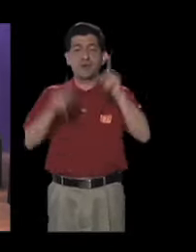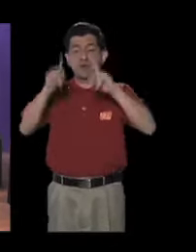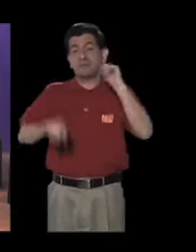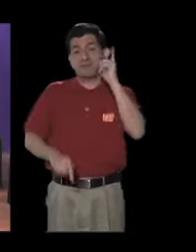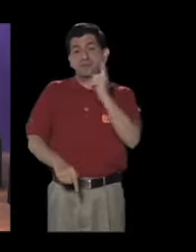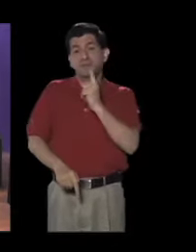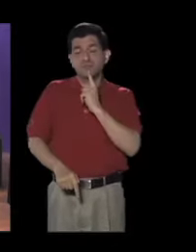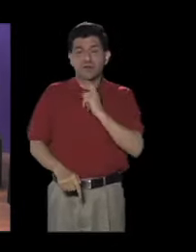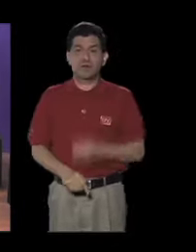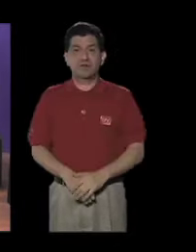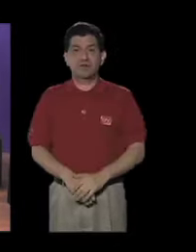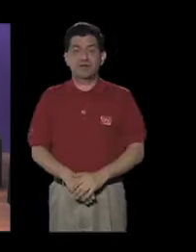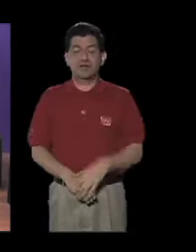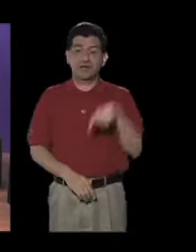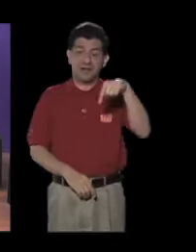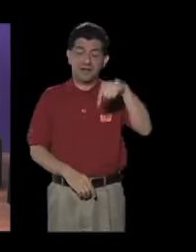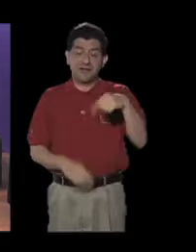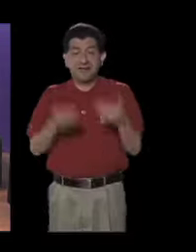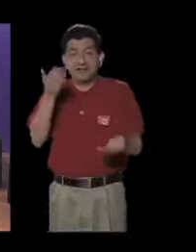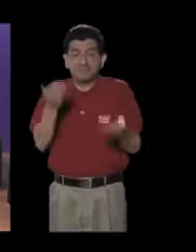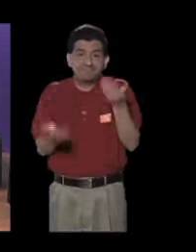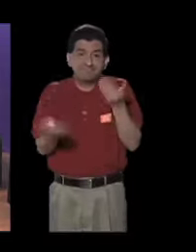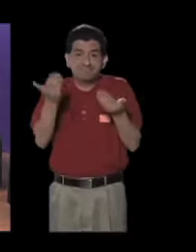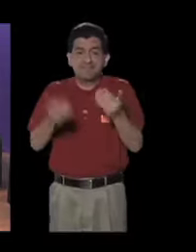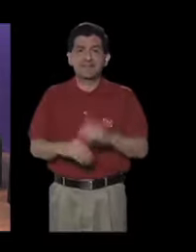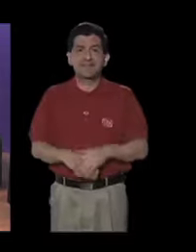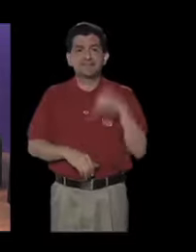bueno, las personas sordas, aunque ahí ellos están